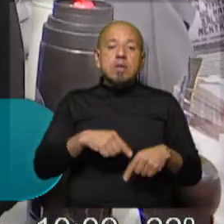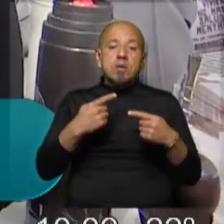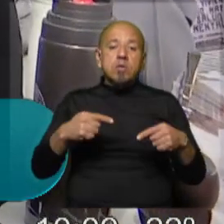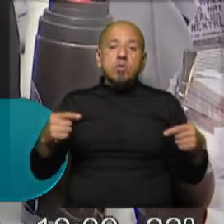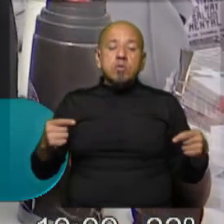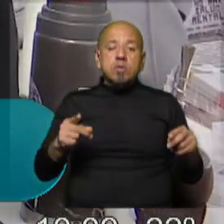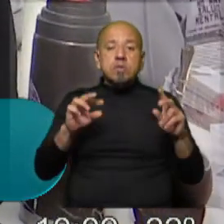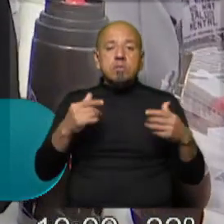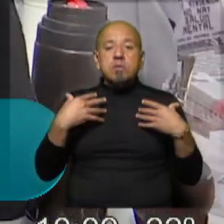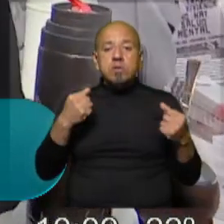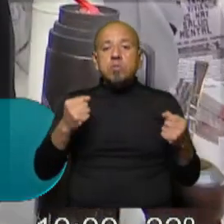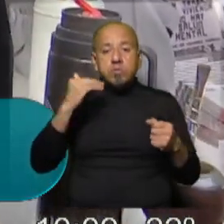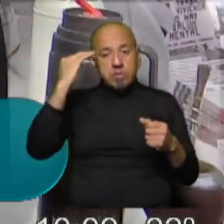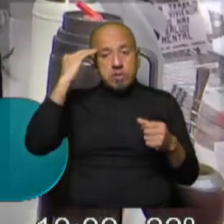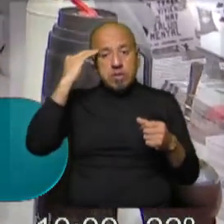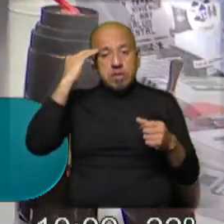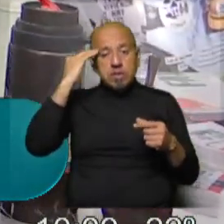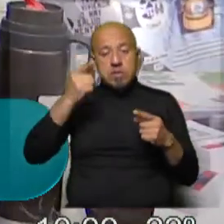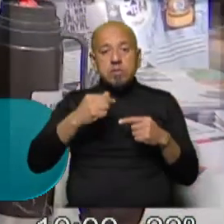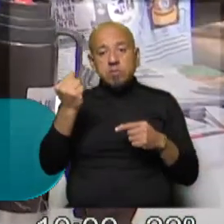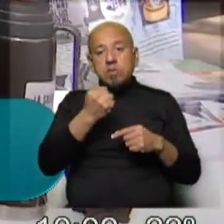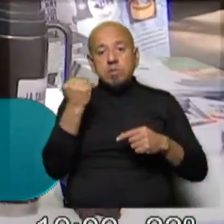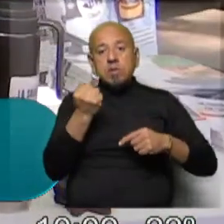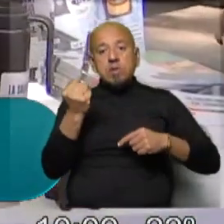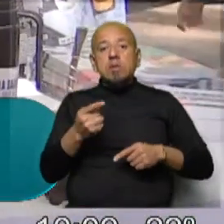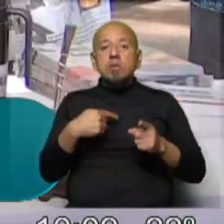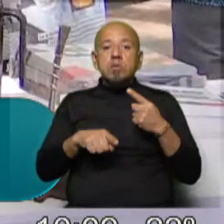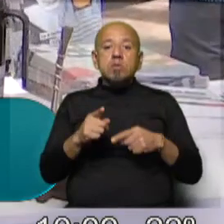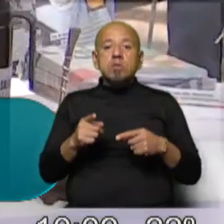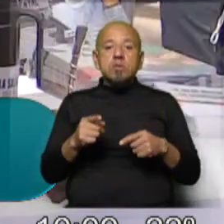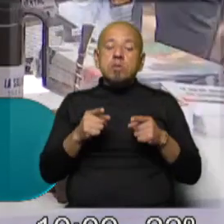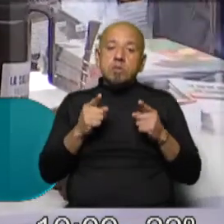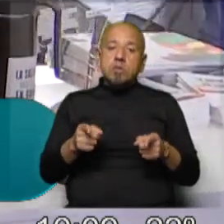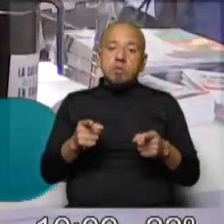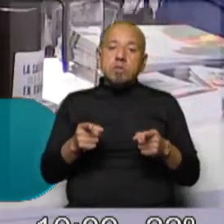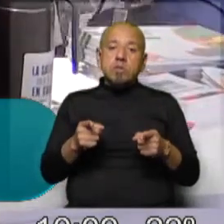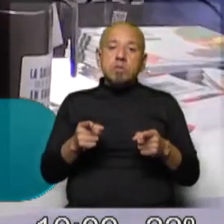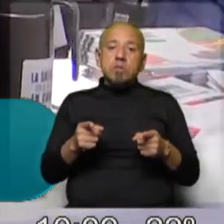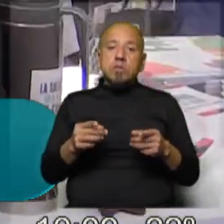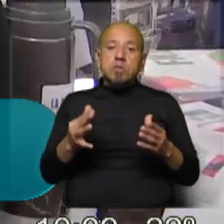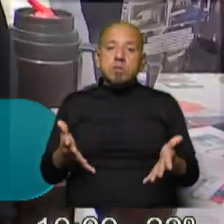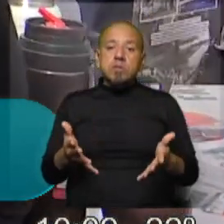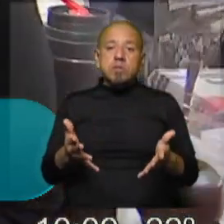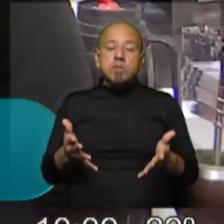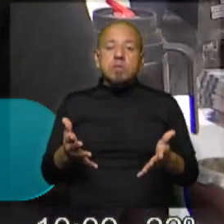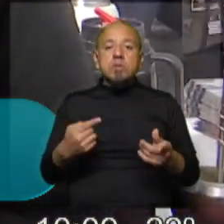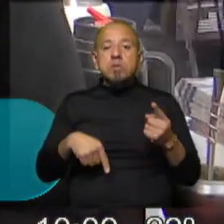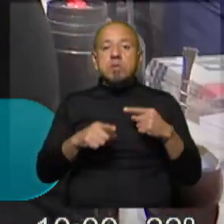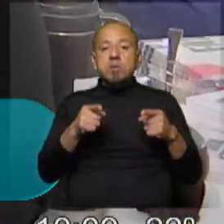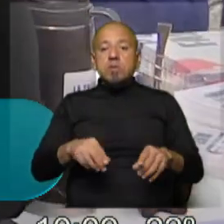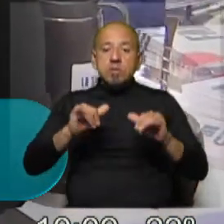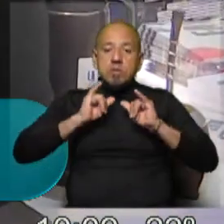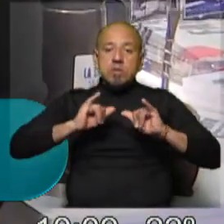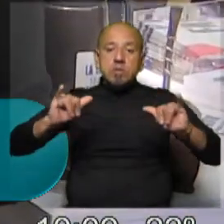en la salud mental y que bueno, y que somos actores claves, ¿no? Entonces, capaz que eso, o sea, que lo que se trata justamente esta campaña,